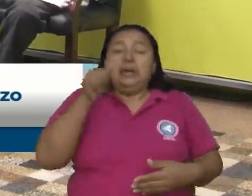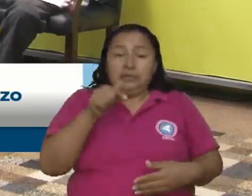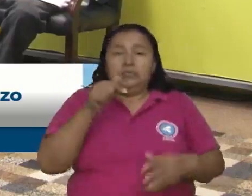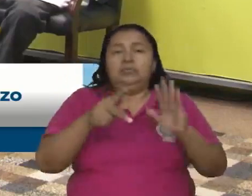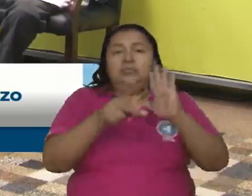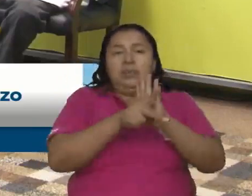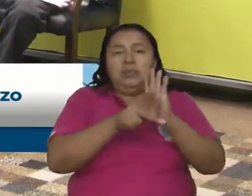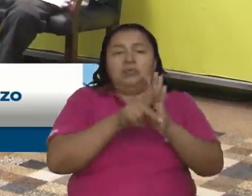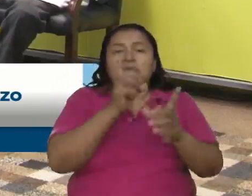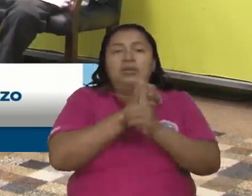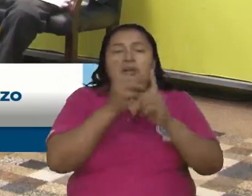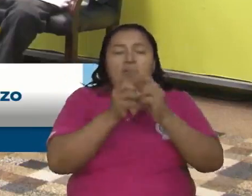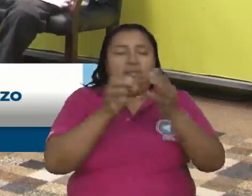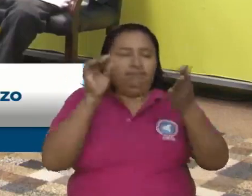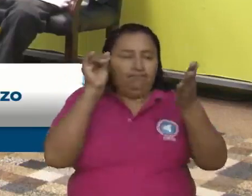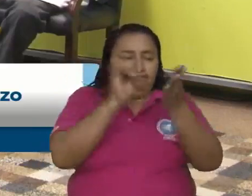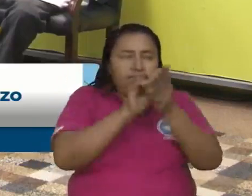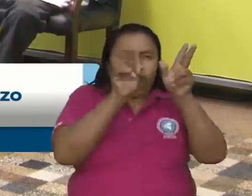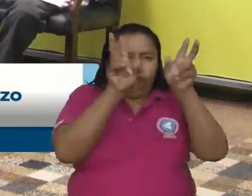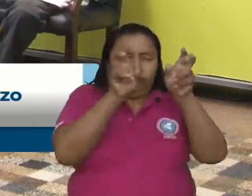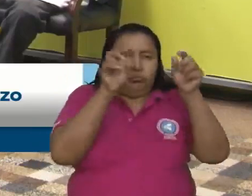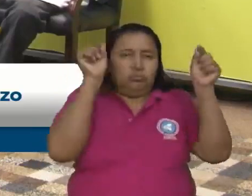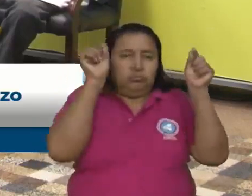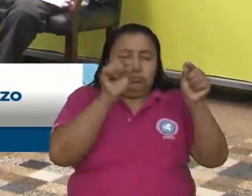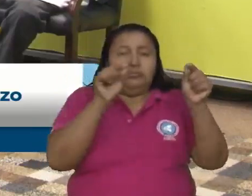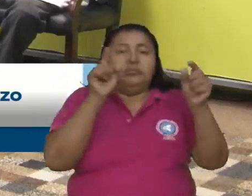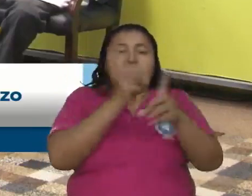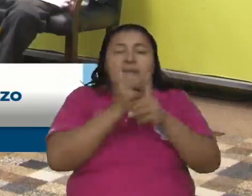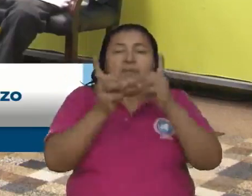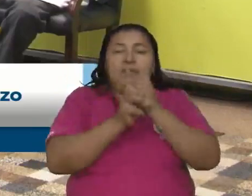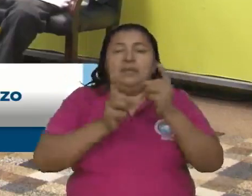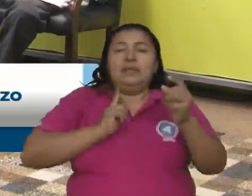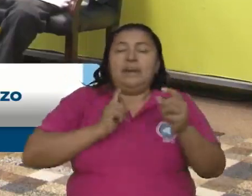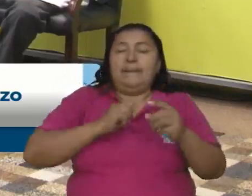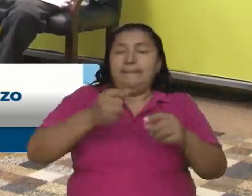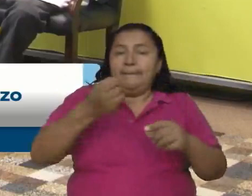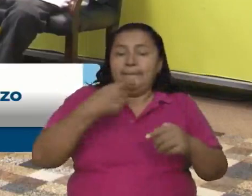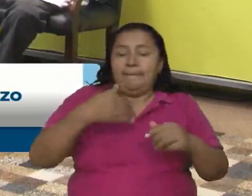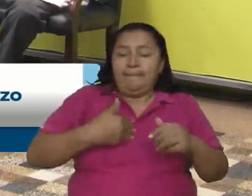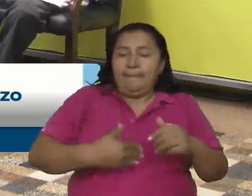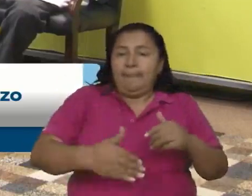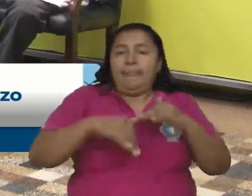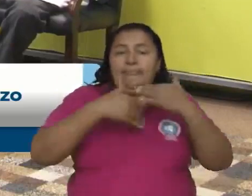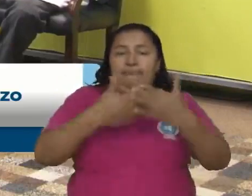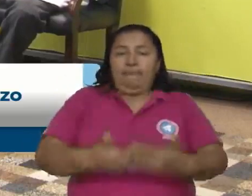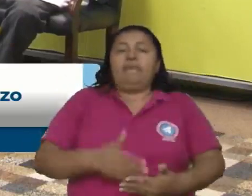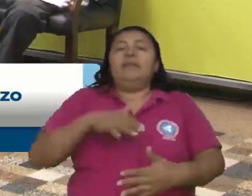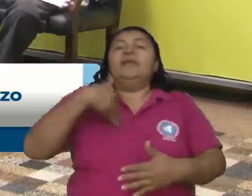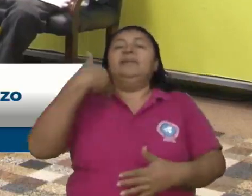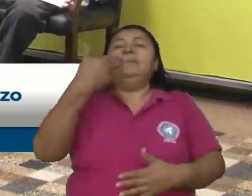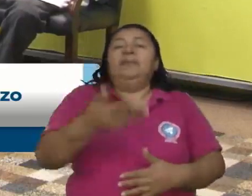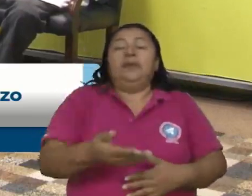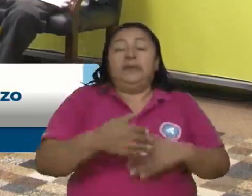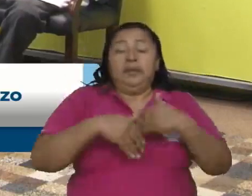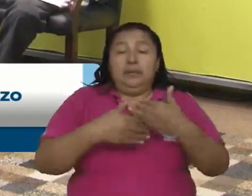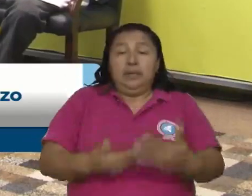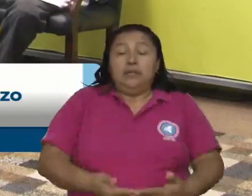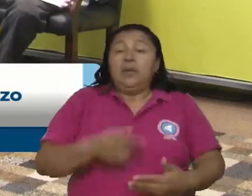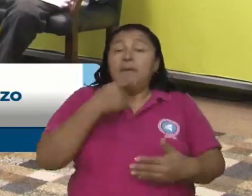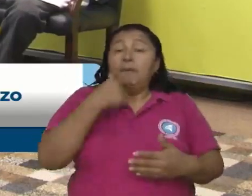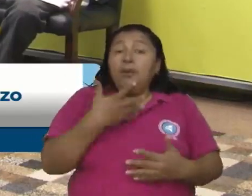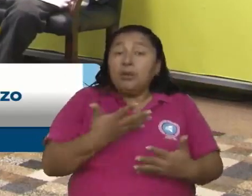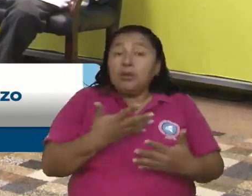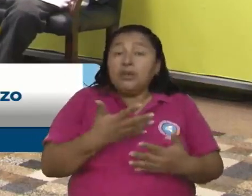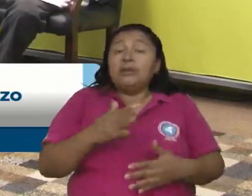que hay que ponerle prevención. Mucho ojo. Tiene que tener tratamiento durante el embarazo y después del embarazo, porque la mayor parte de